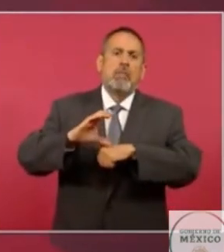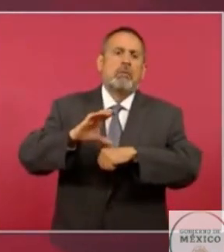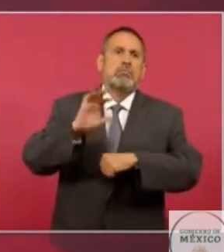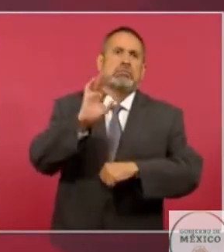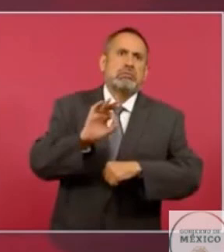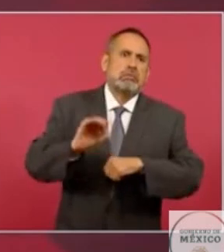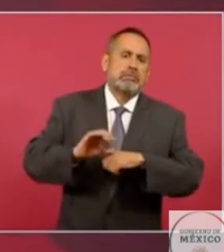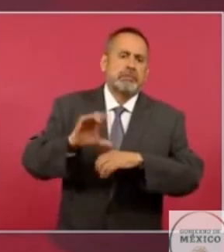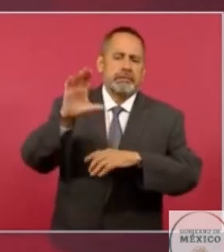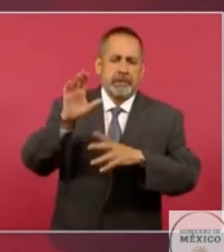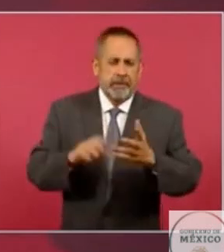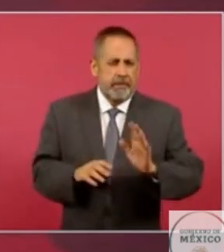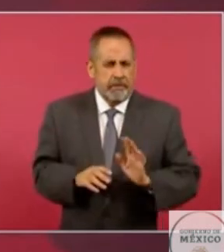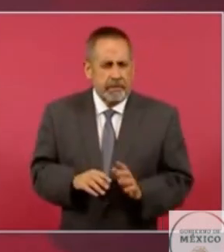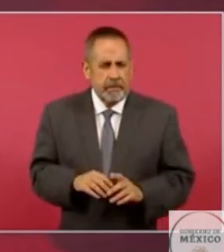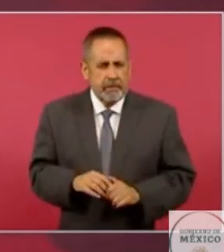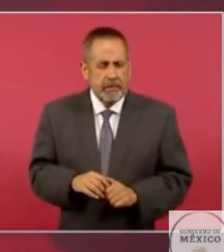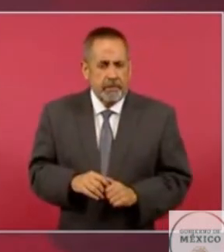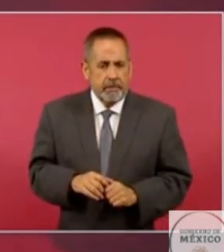como de